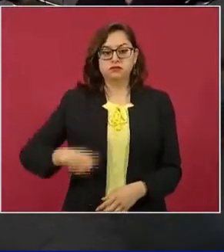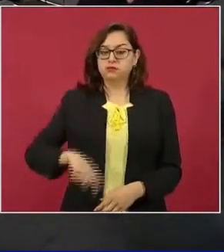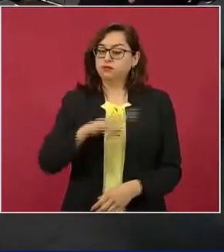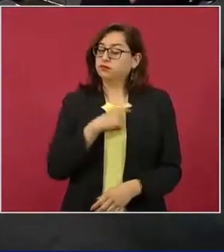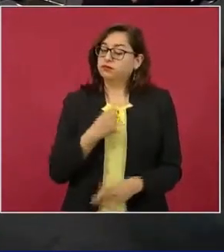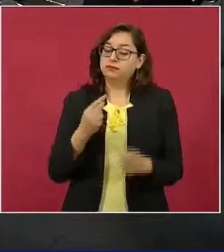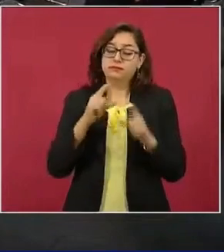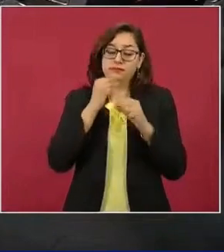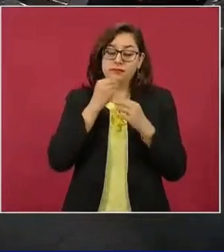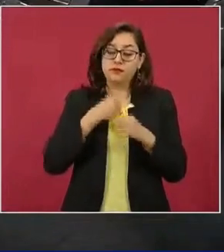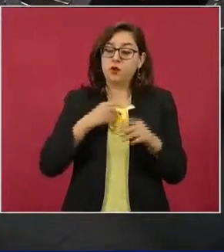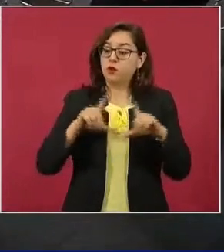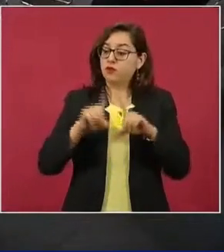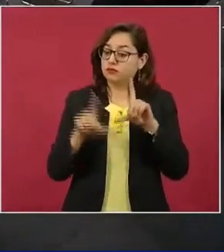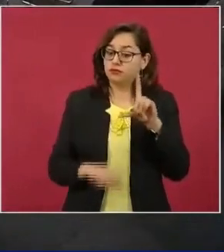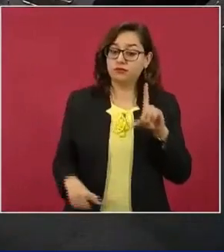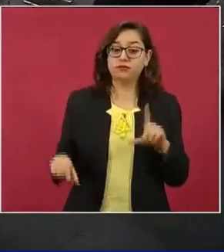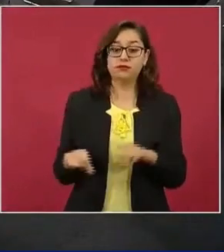y sí estamos